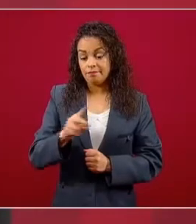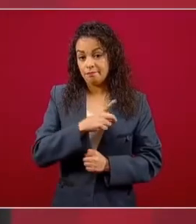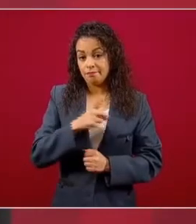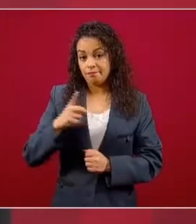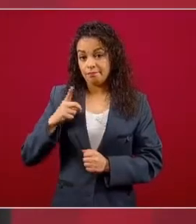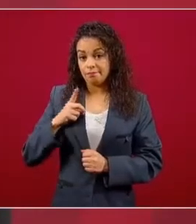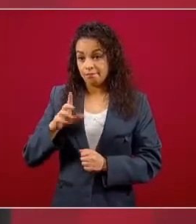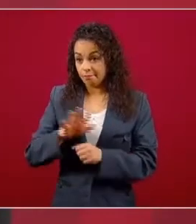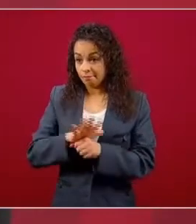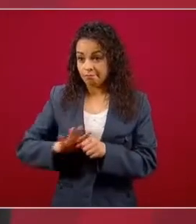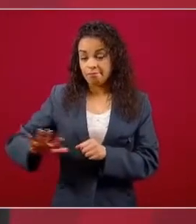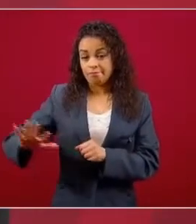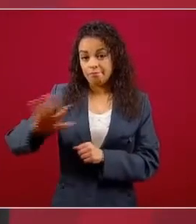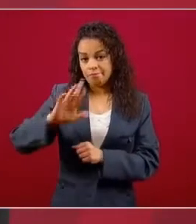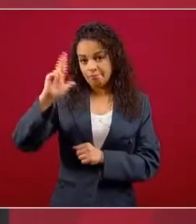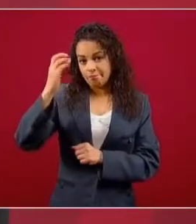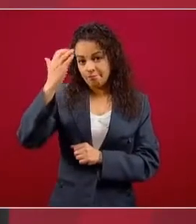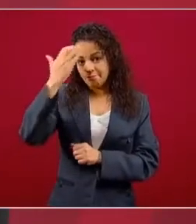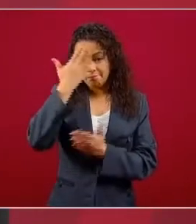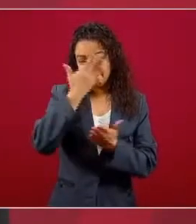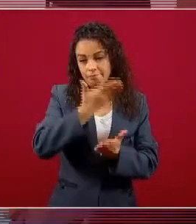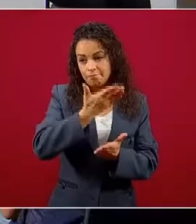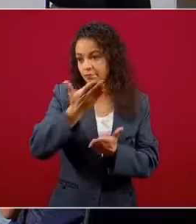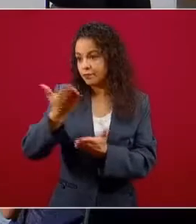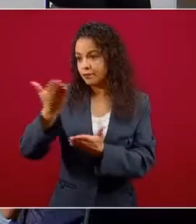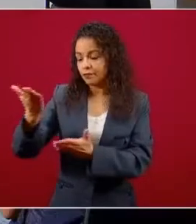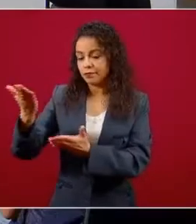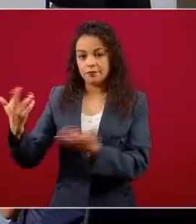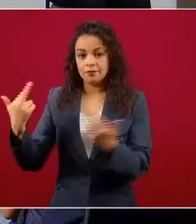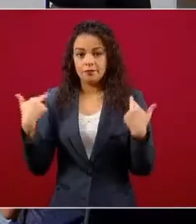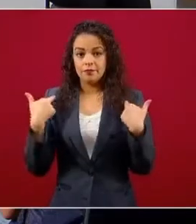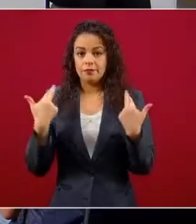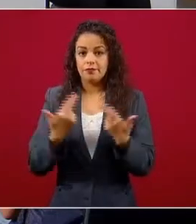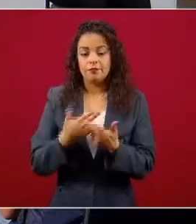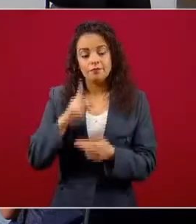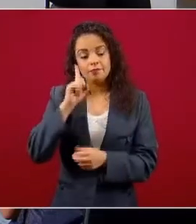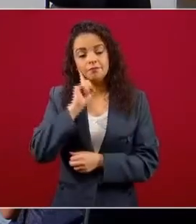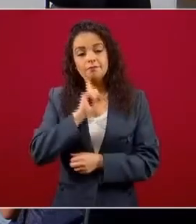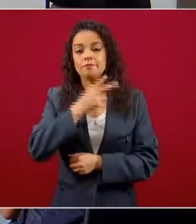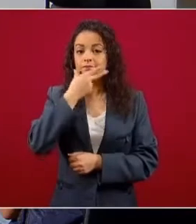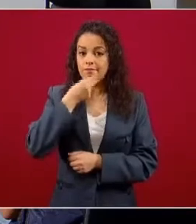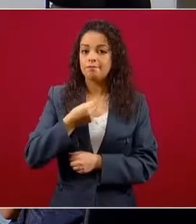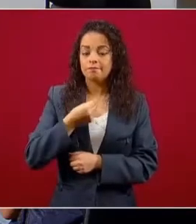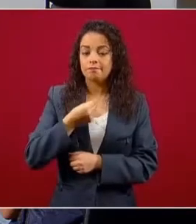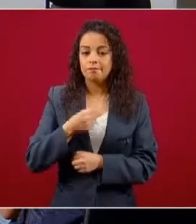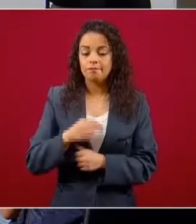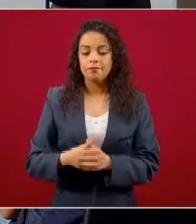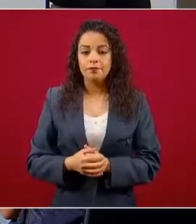a las maestras a los maestros nosotros no pensamos